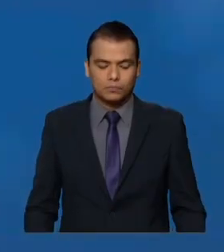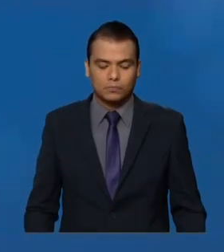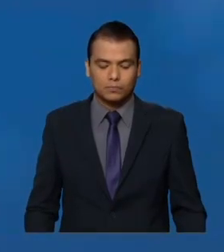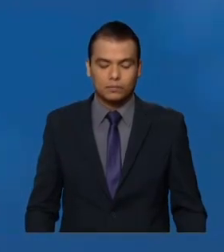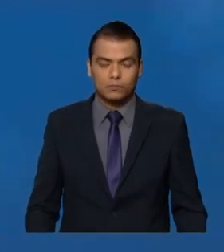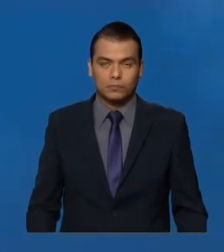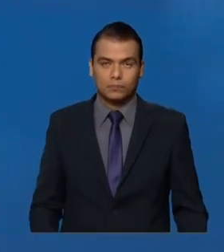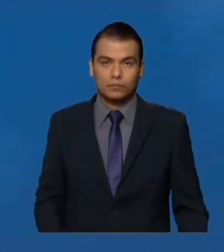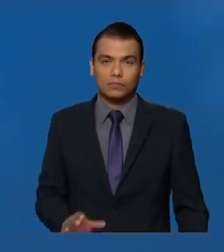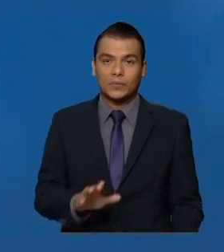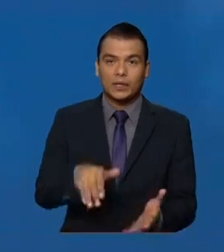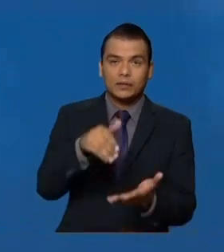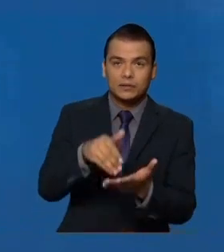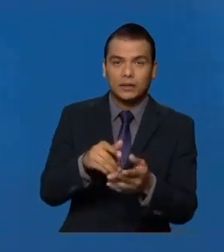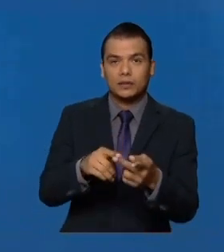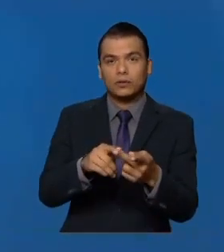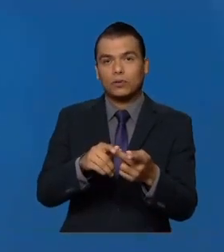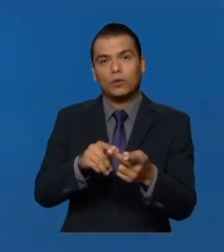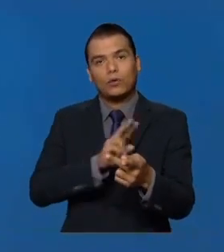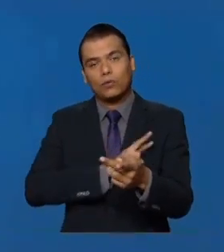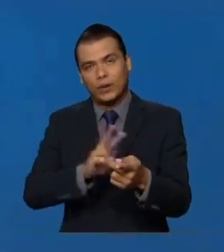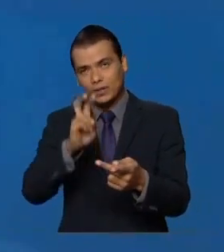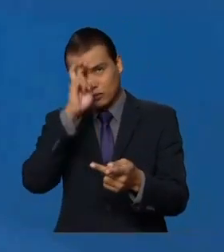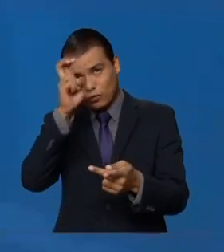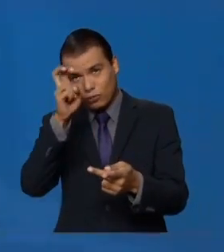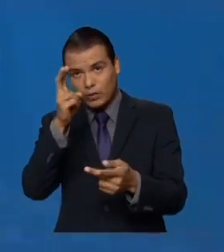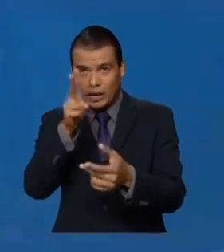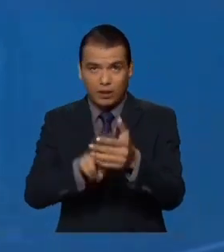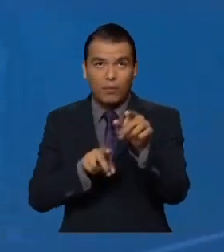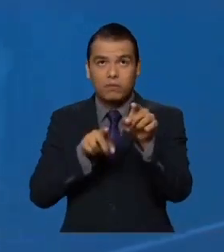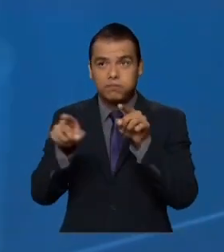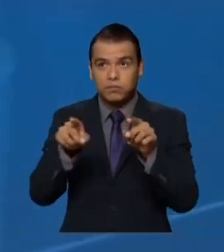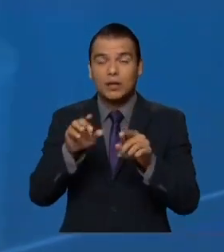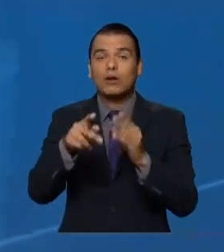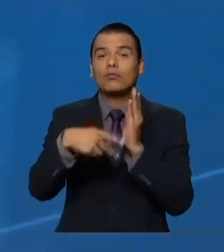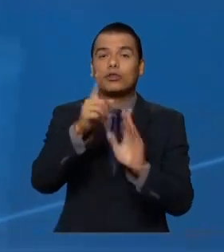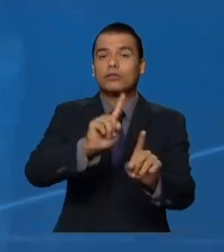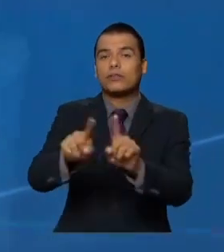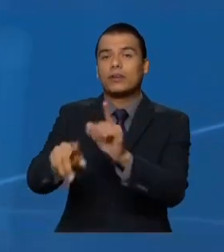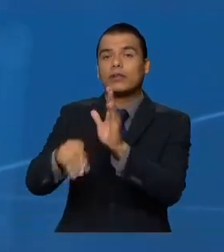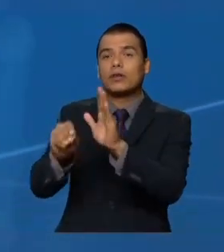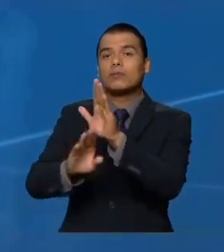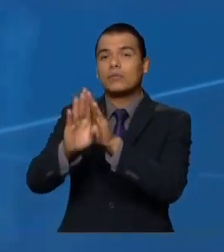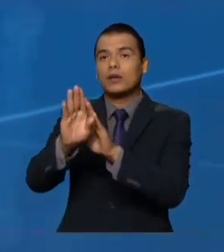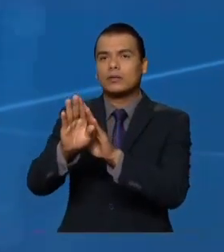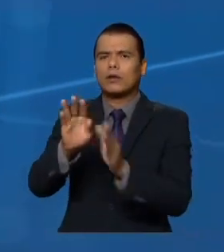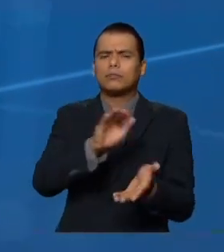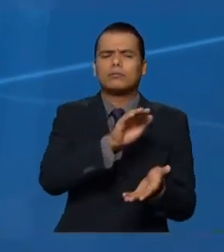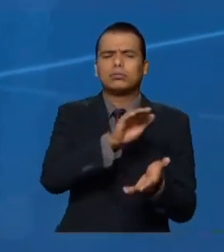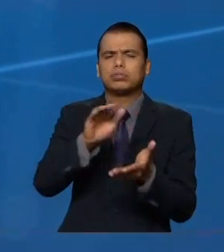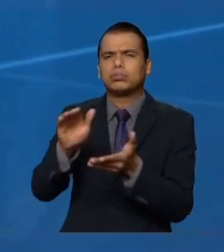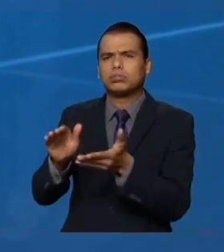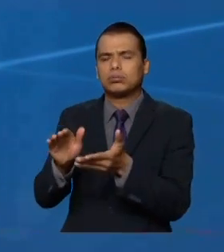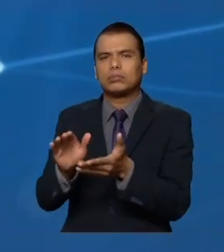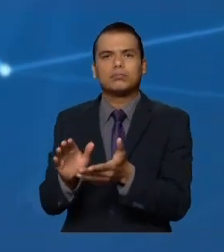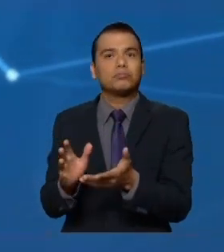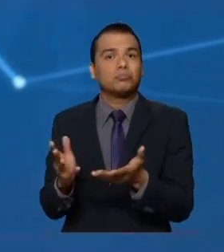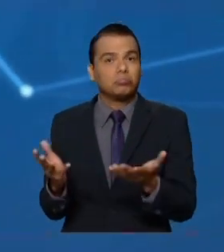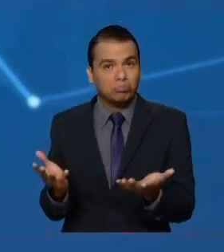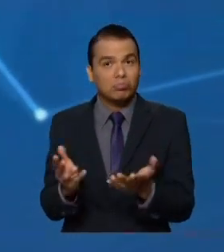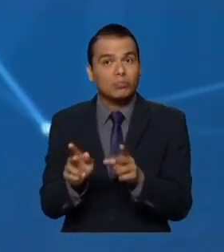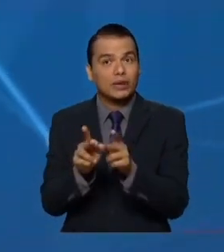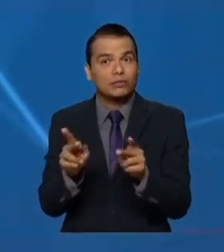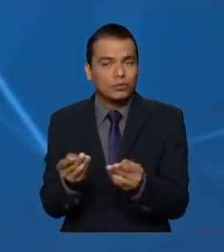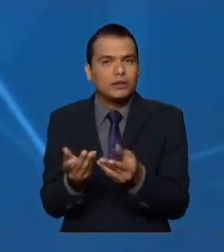En el centro y norte del Valle del Cauca fueron entregados nuevos incentivos a proyectos de emprendimiento y micronegocios. El turno fue para productores que